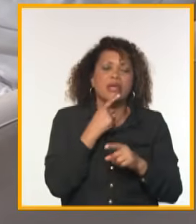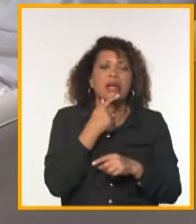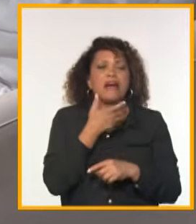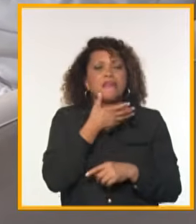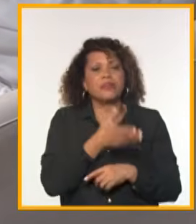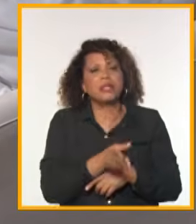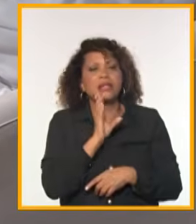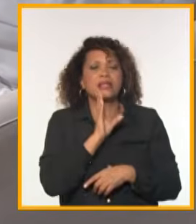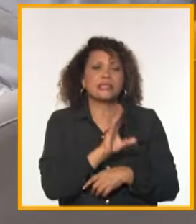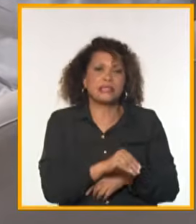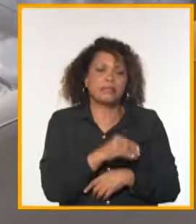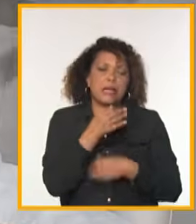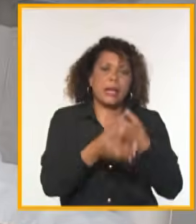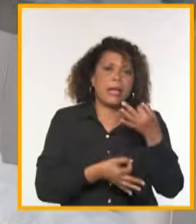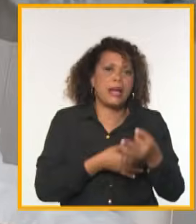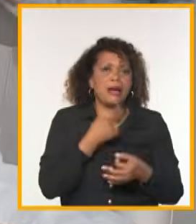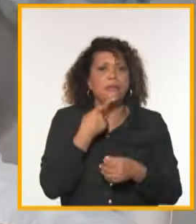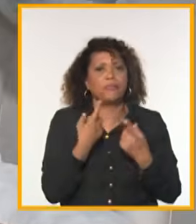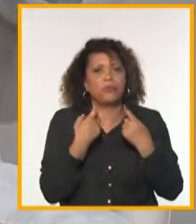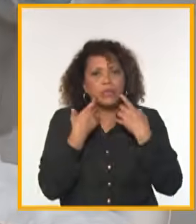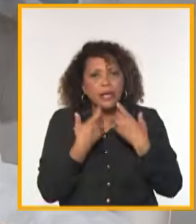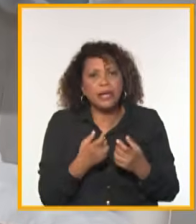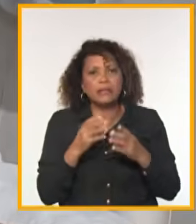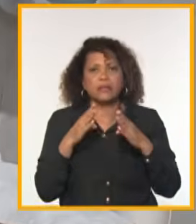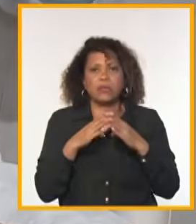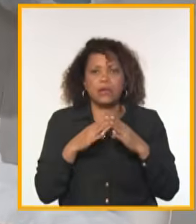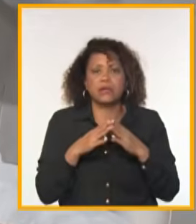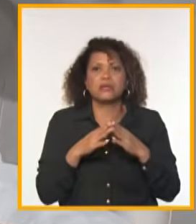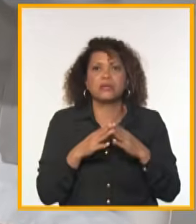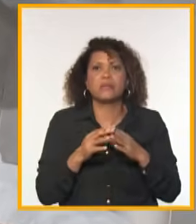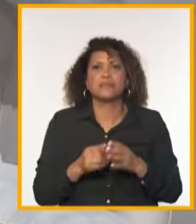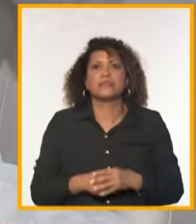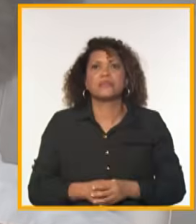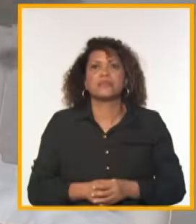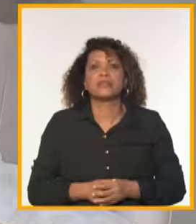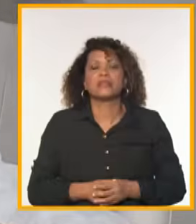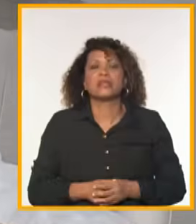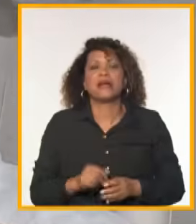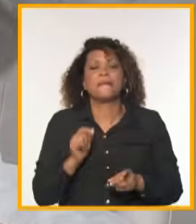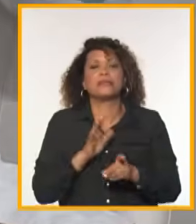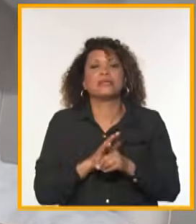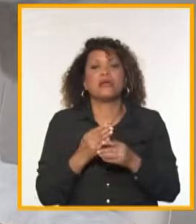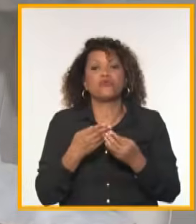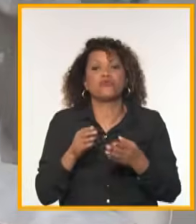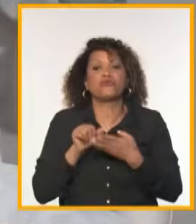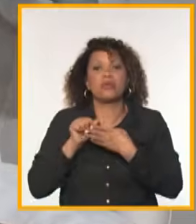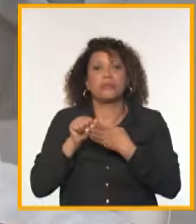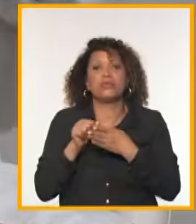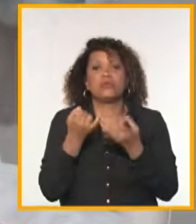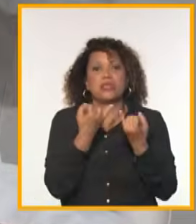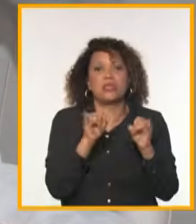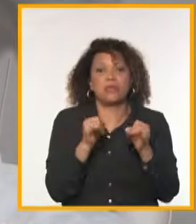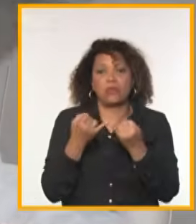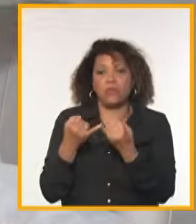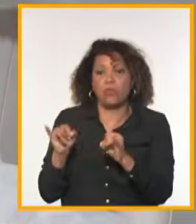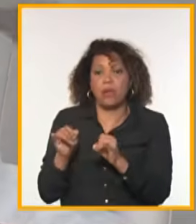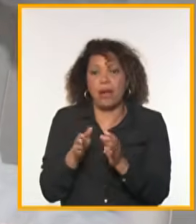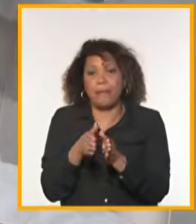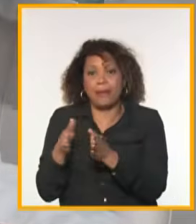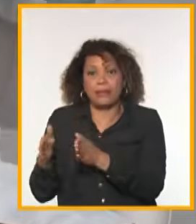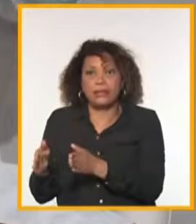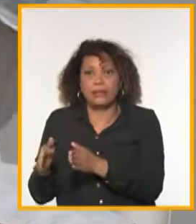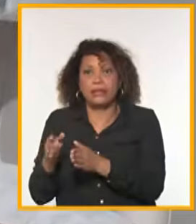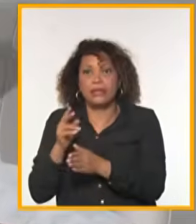teníamos, y Gustavo, de abrir un servicio que tuviera individualidad, ¿no? Y pudiéramos ingresar